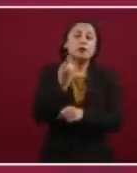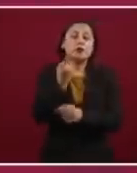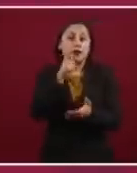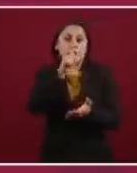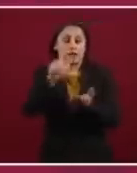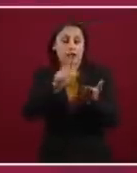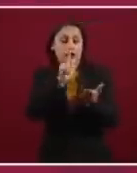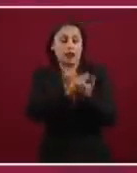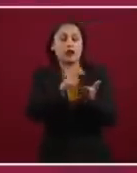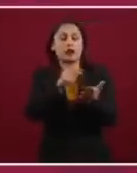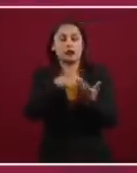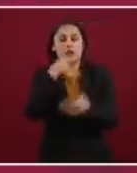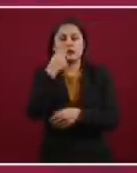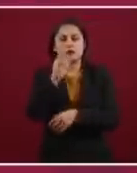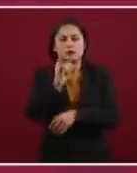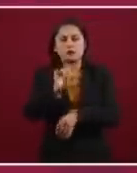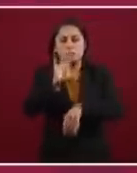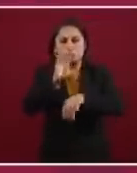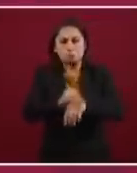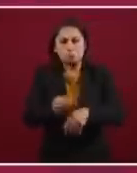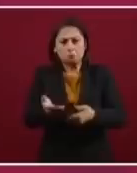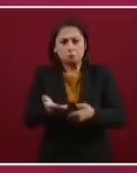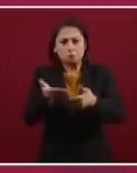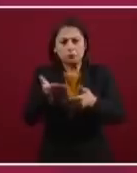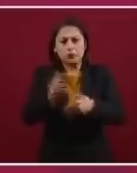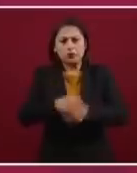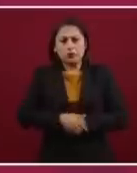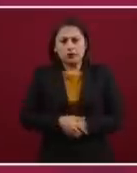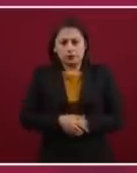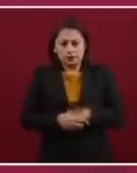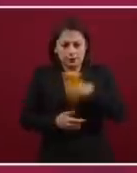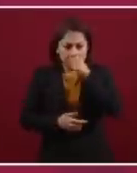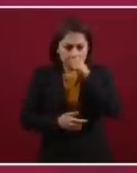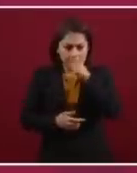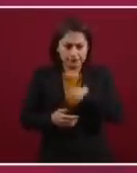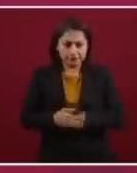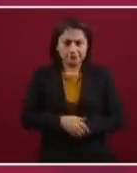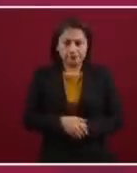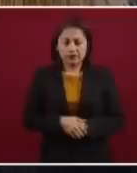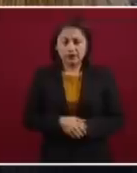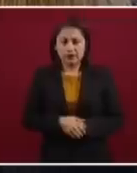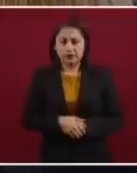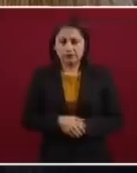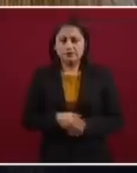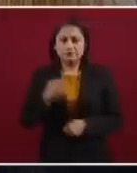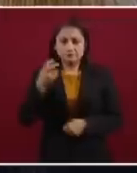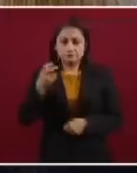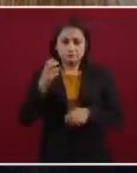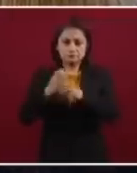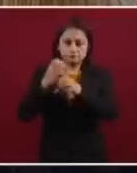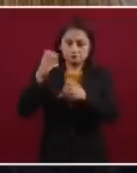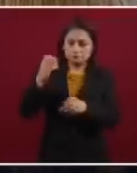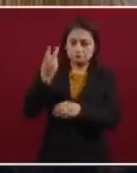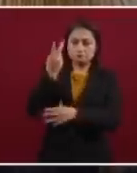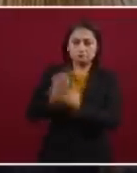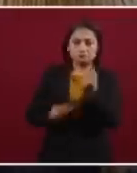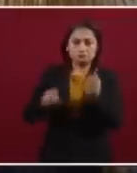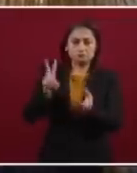se puede que llevar a cabo este tipo de transporte